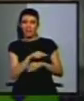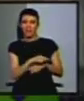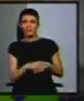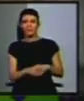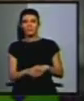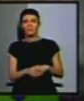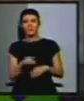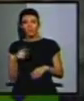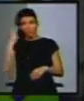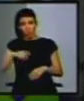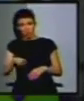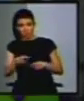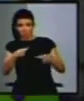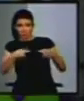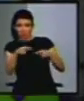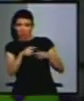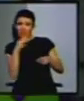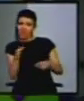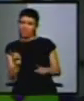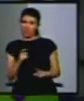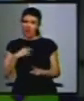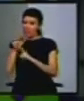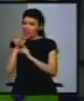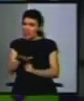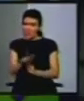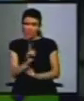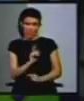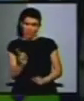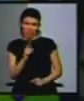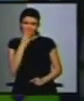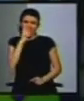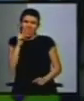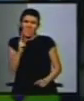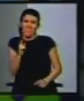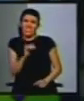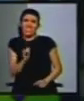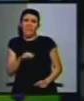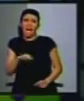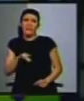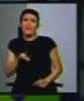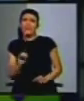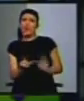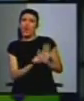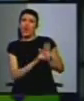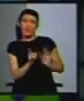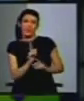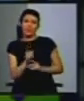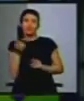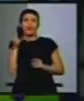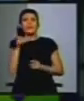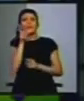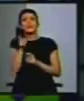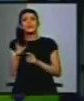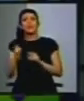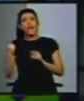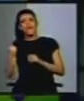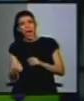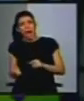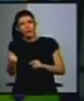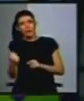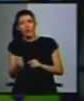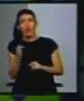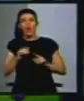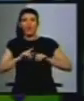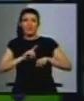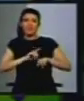que no está discriminando. Eso no tiene nada que ver acá, no tiene nada que ver la ley Zamudio. Solamente para la gente que viene con bastón y silla de ruedas y los que vienen con perros,